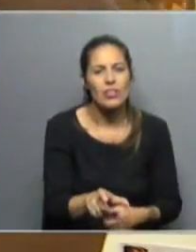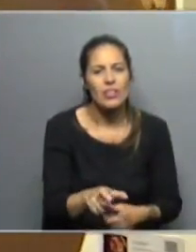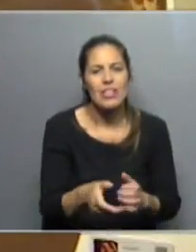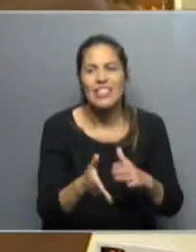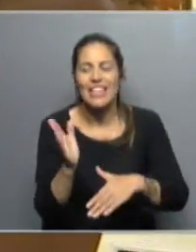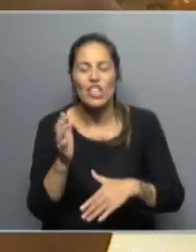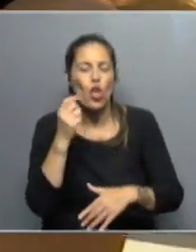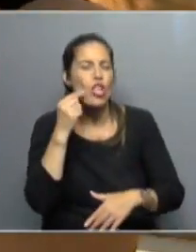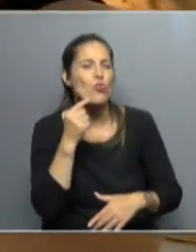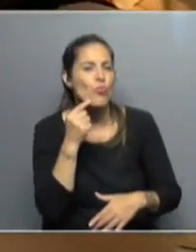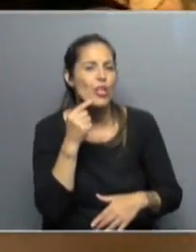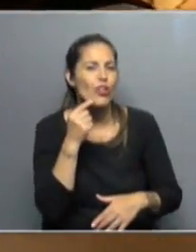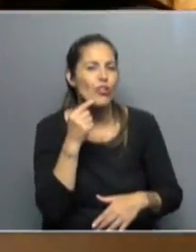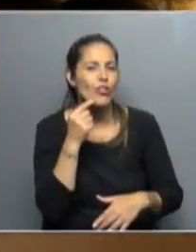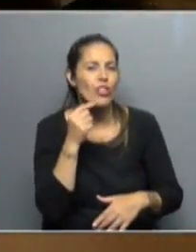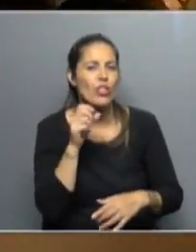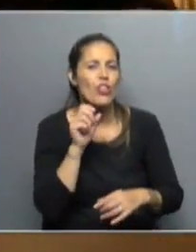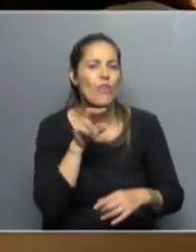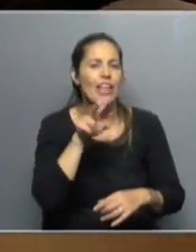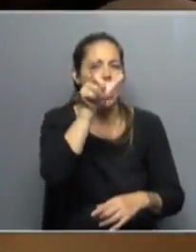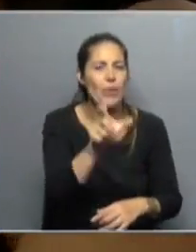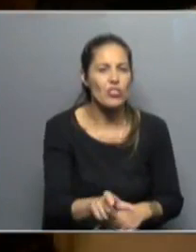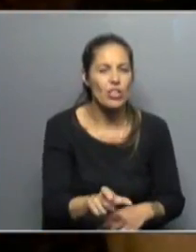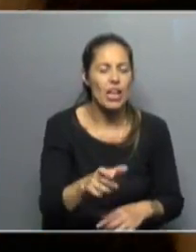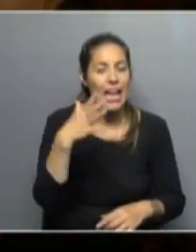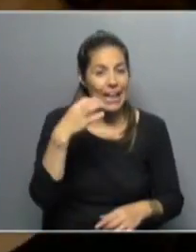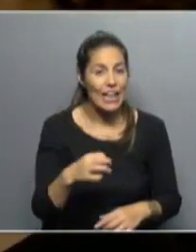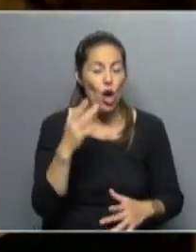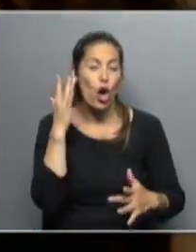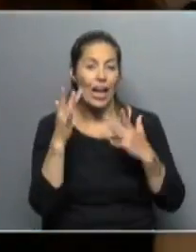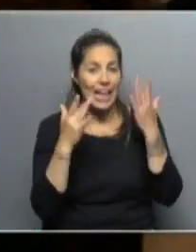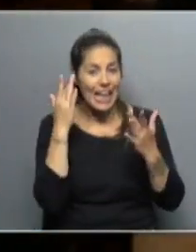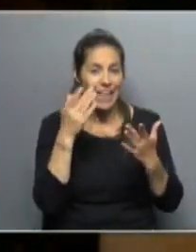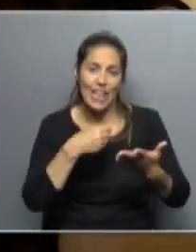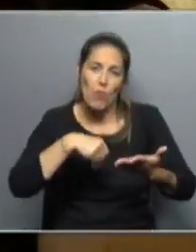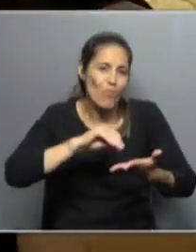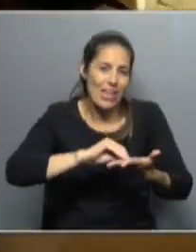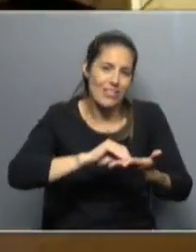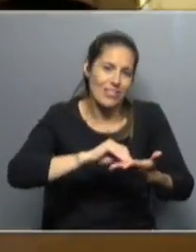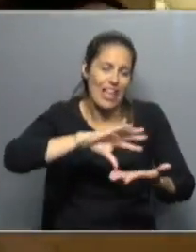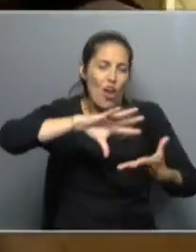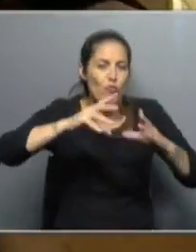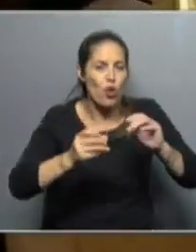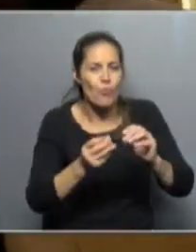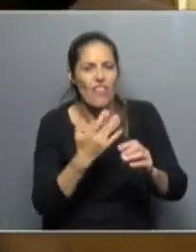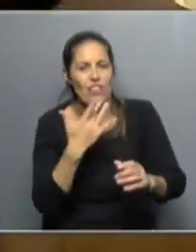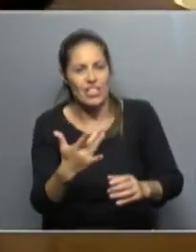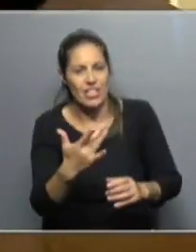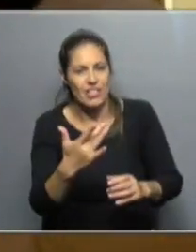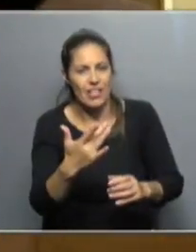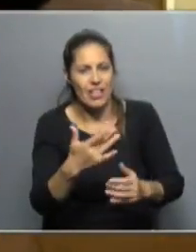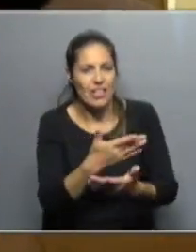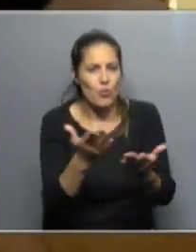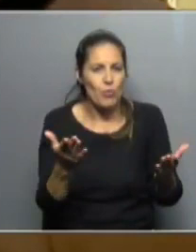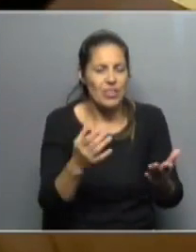Salirnos del número. Creo que el arte siempre es algo más que la forma y la belleza. A través de la belleza se